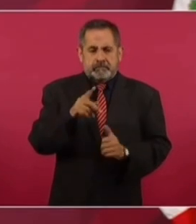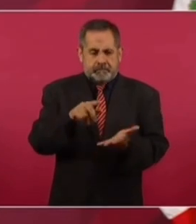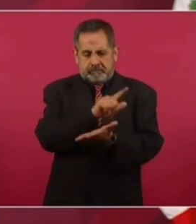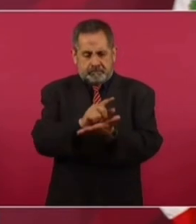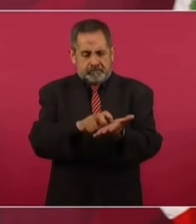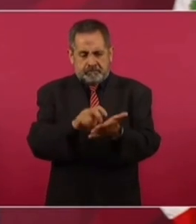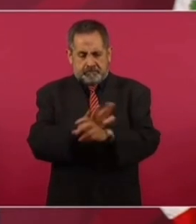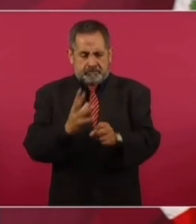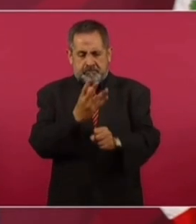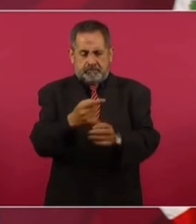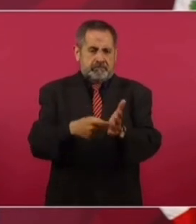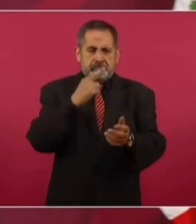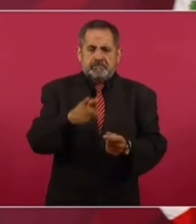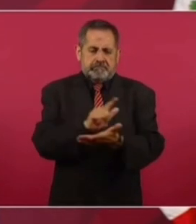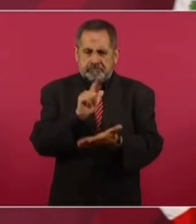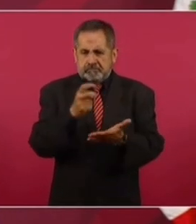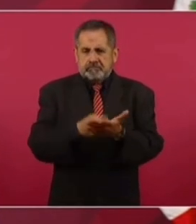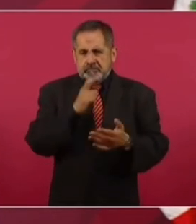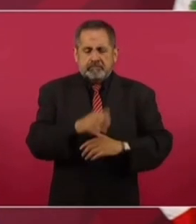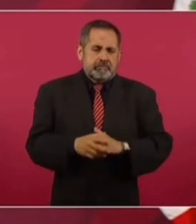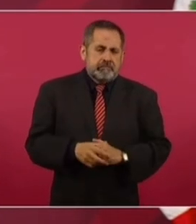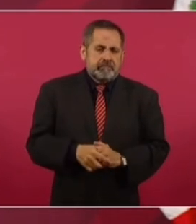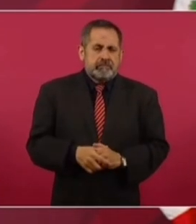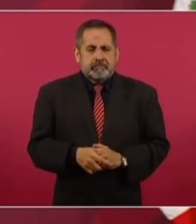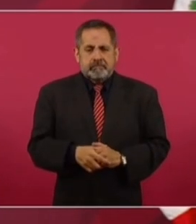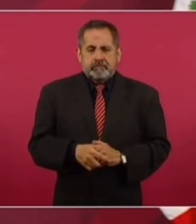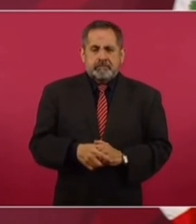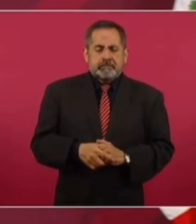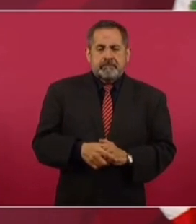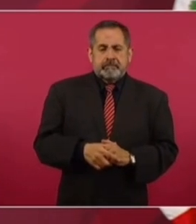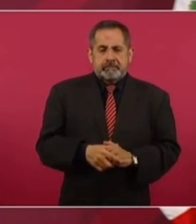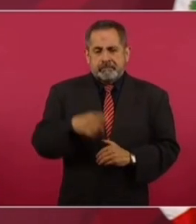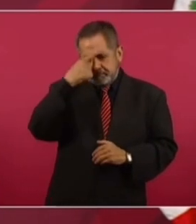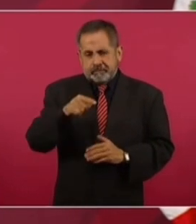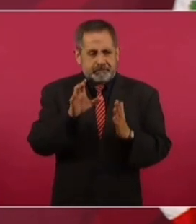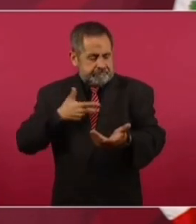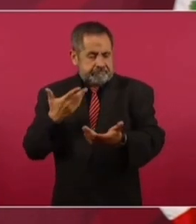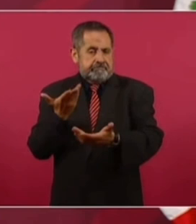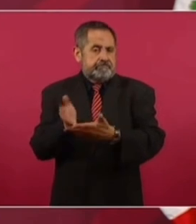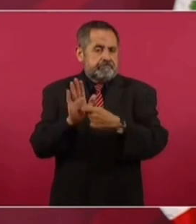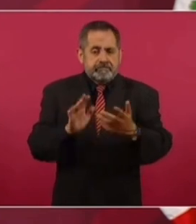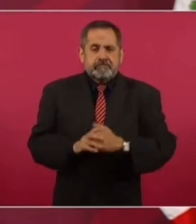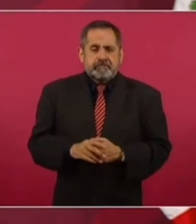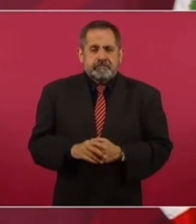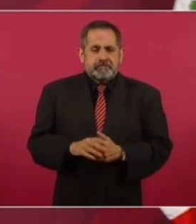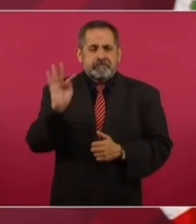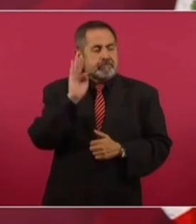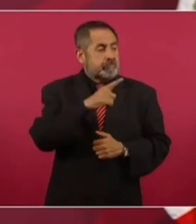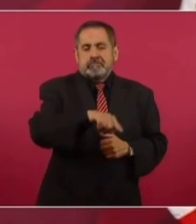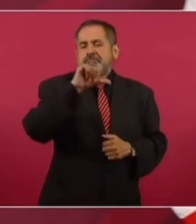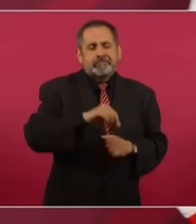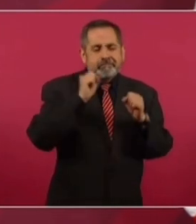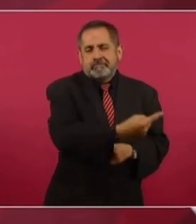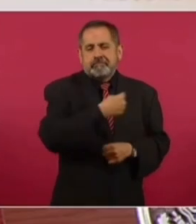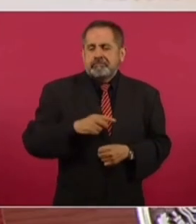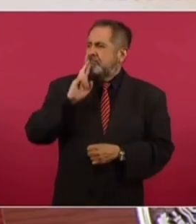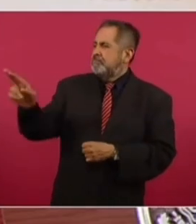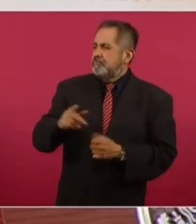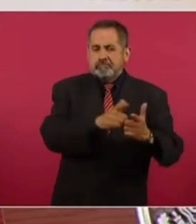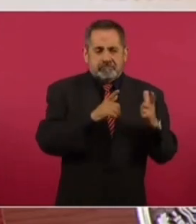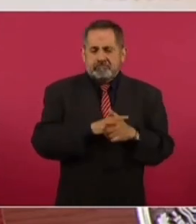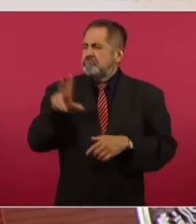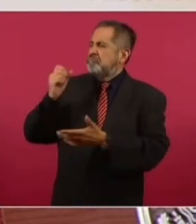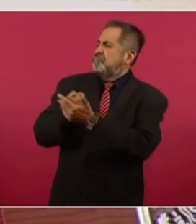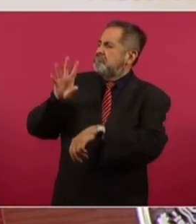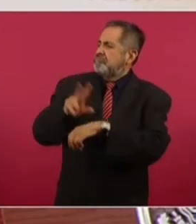las leyes secundarias, para que no sea reforma constitucional. A lo mejor desde hoy ya me contestan los del bloque que no van a